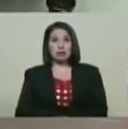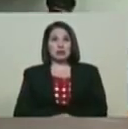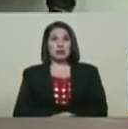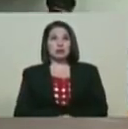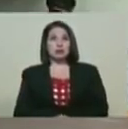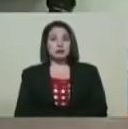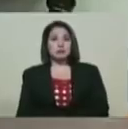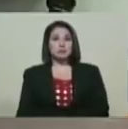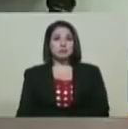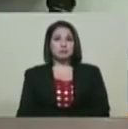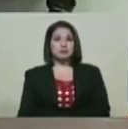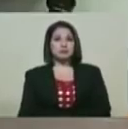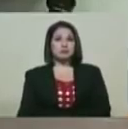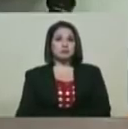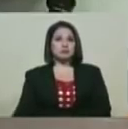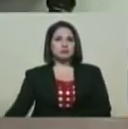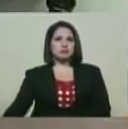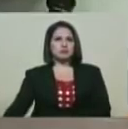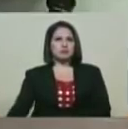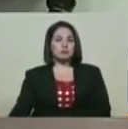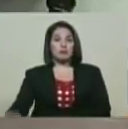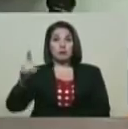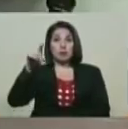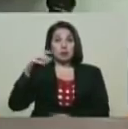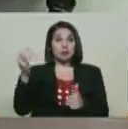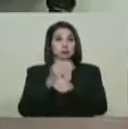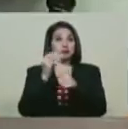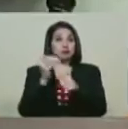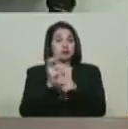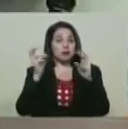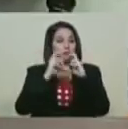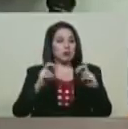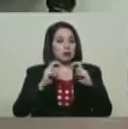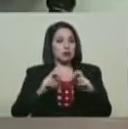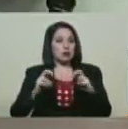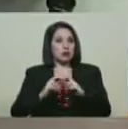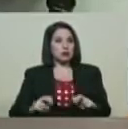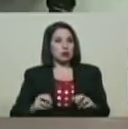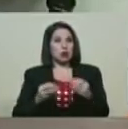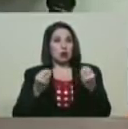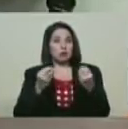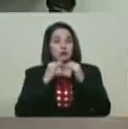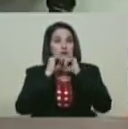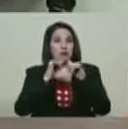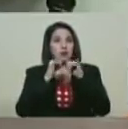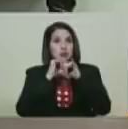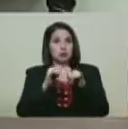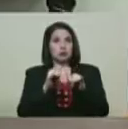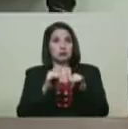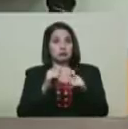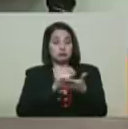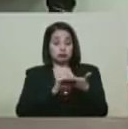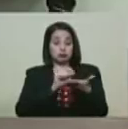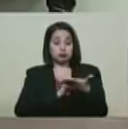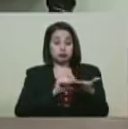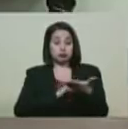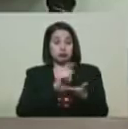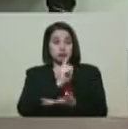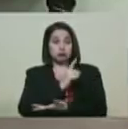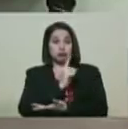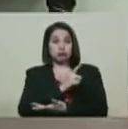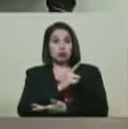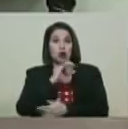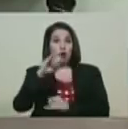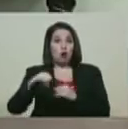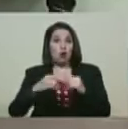Aquí está, también se descubrió en esta investigación que de las agencias de noticias, toma nota Jorge